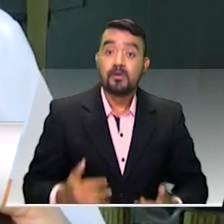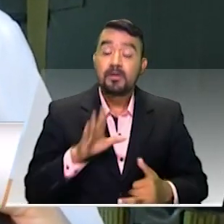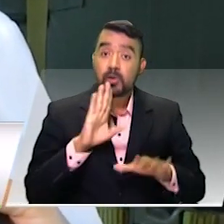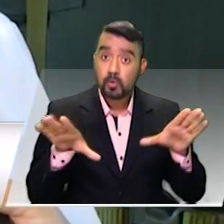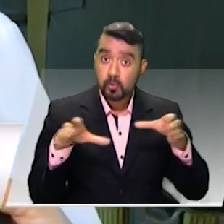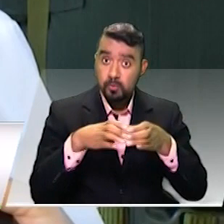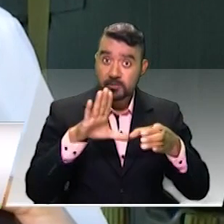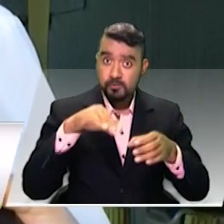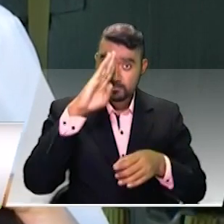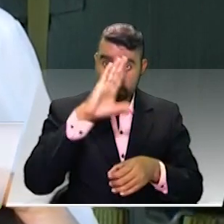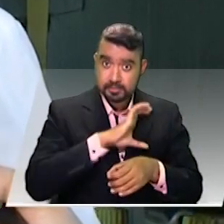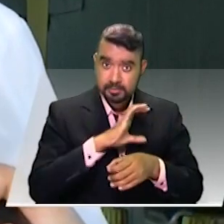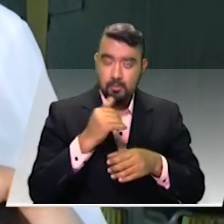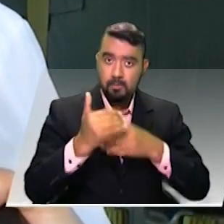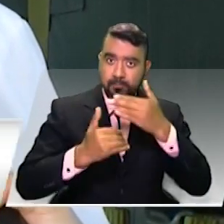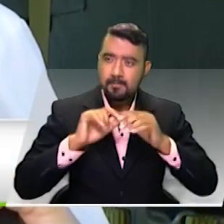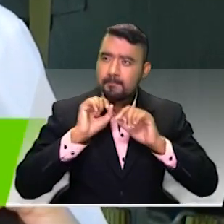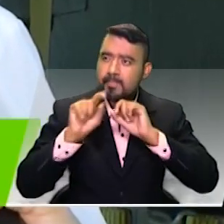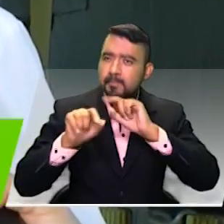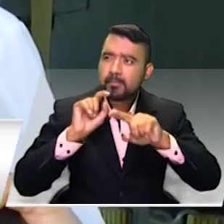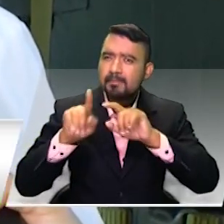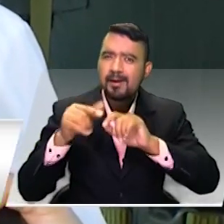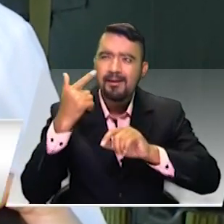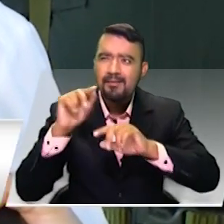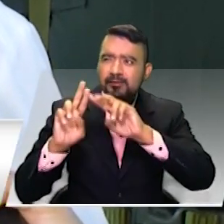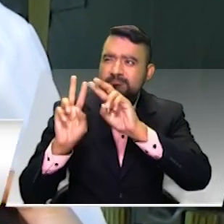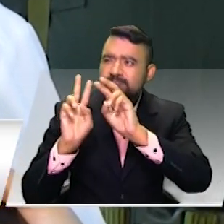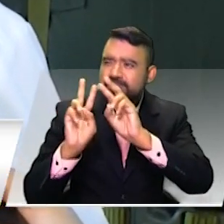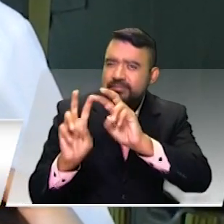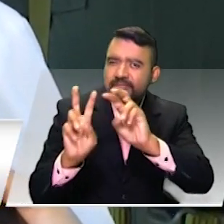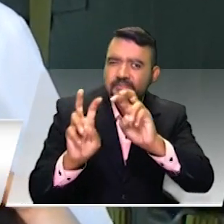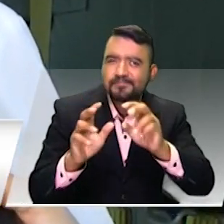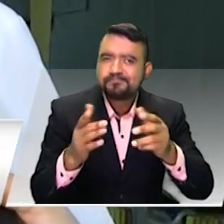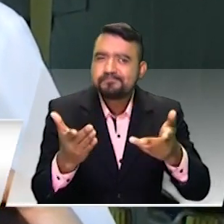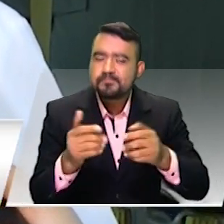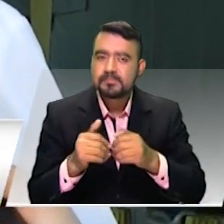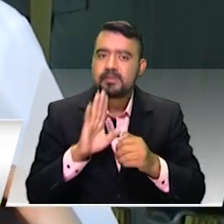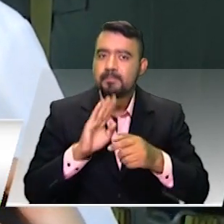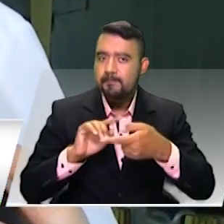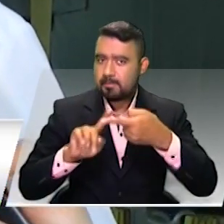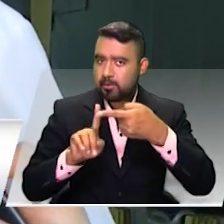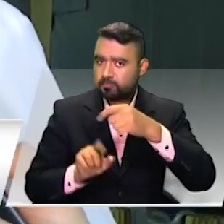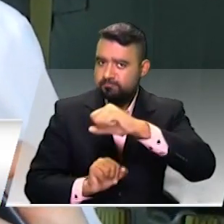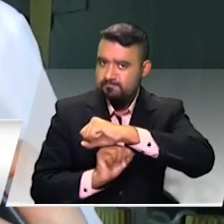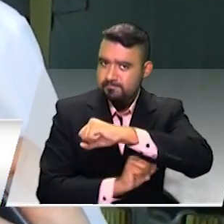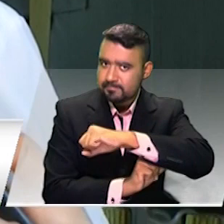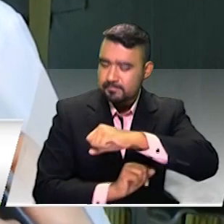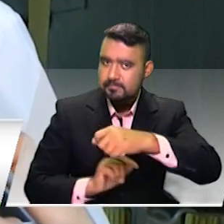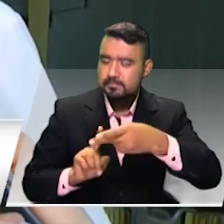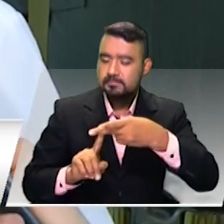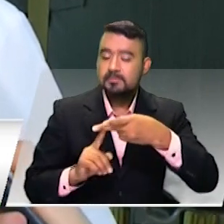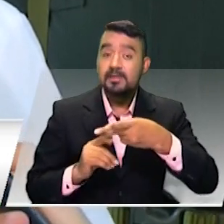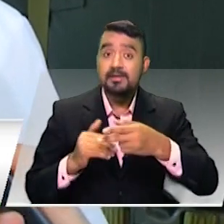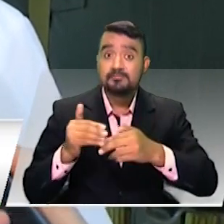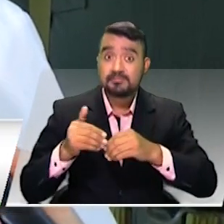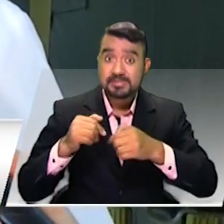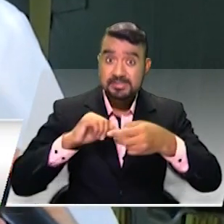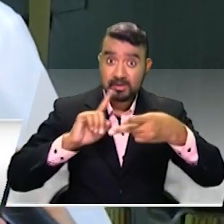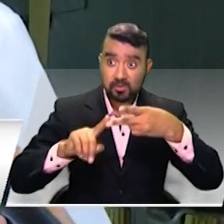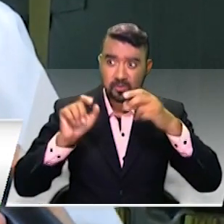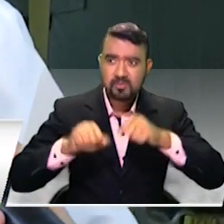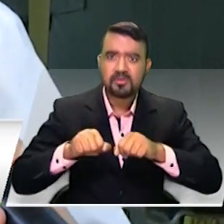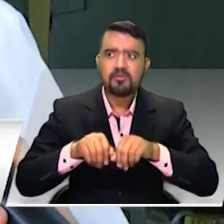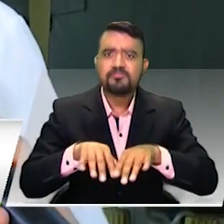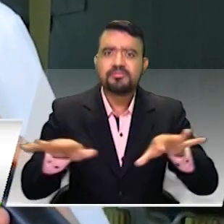e inteligencia para identificar a los responsables. Segunda instancia, todo lo que tiene que ver con el despliegue operativo que se haría de